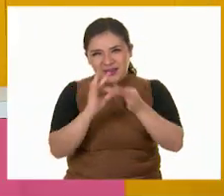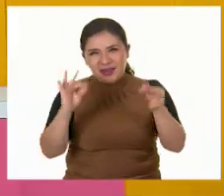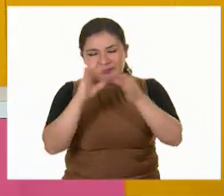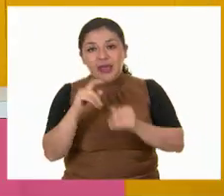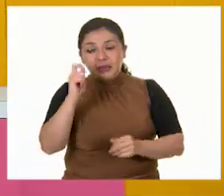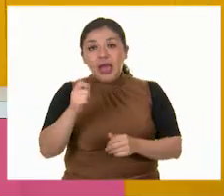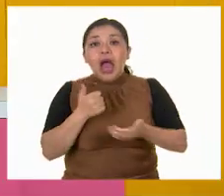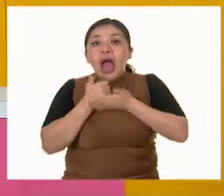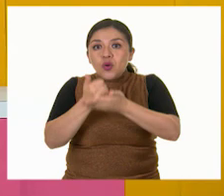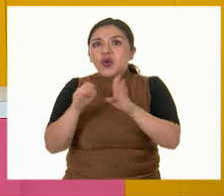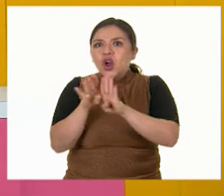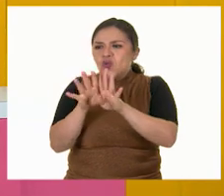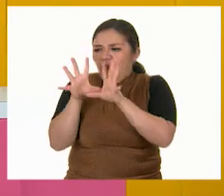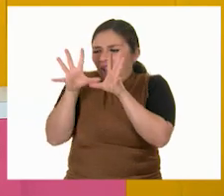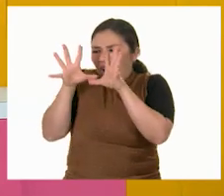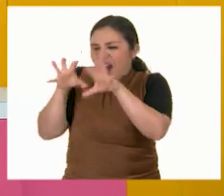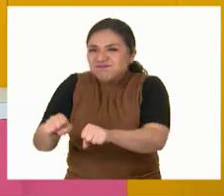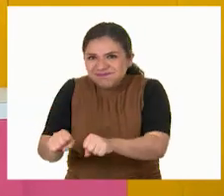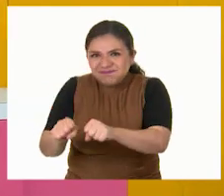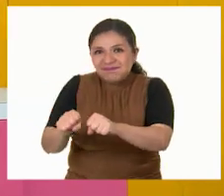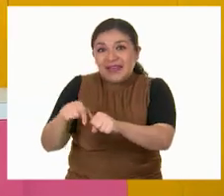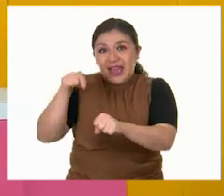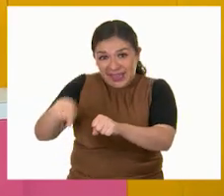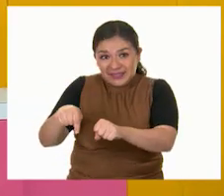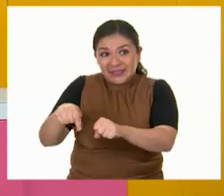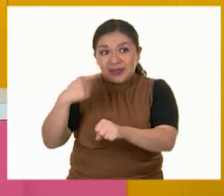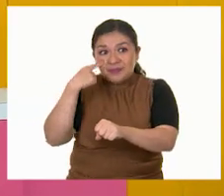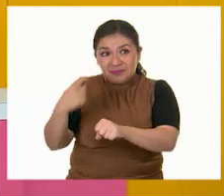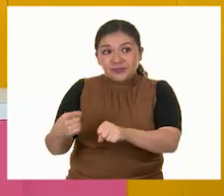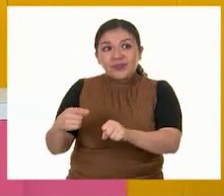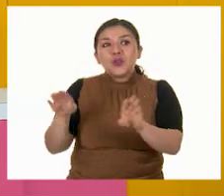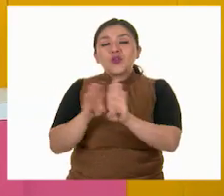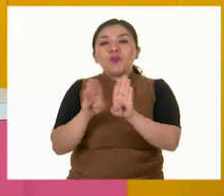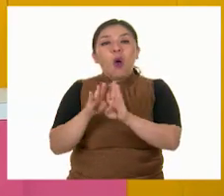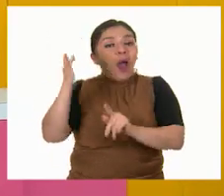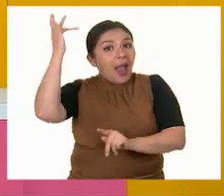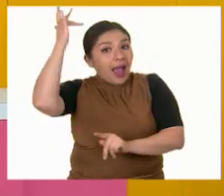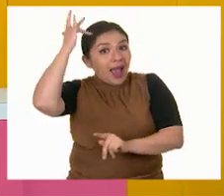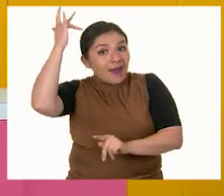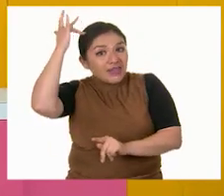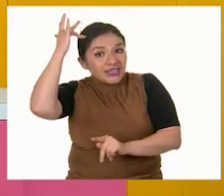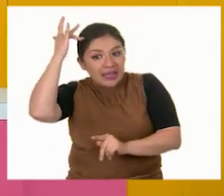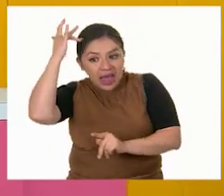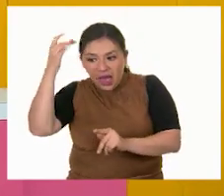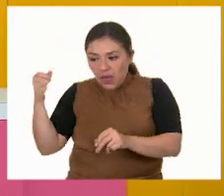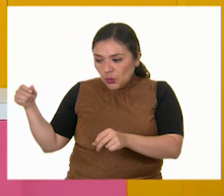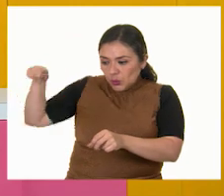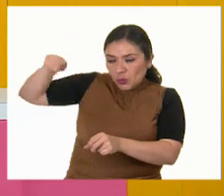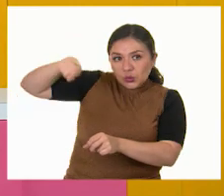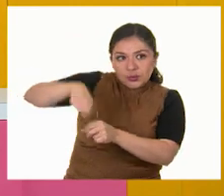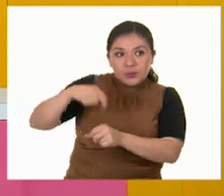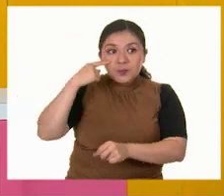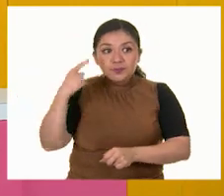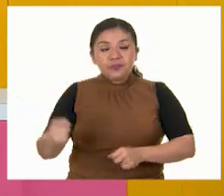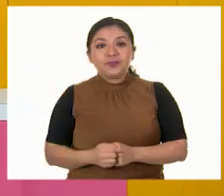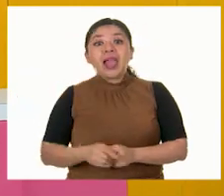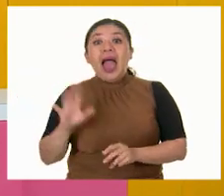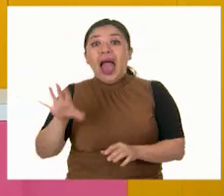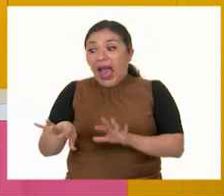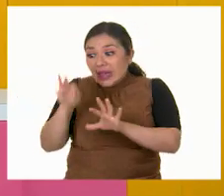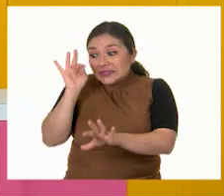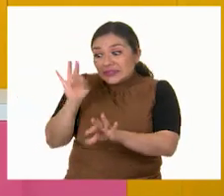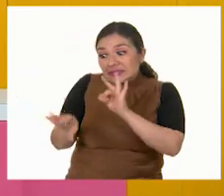atraparla. Vamos a sacarla de aquí. Por ejemplo, con su cabecita. La